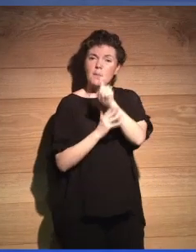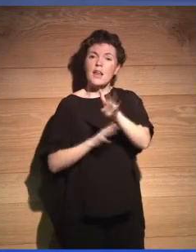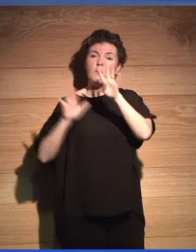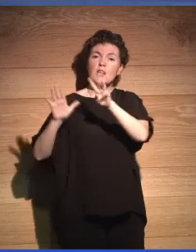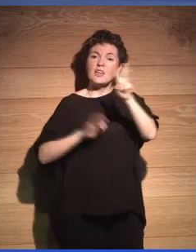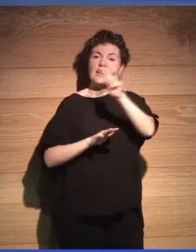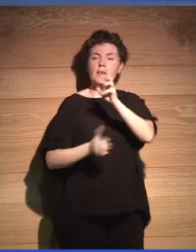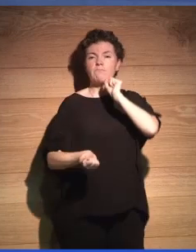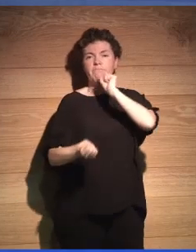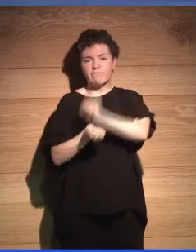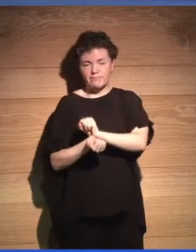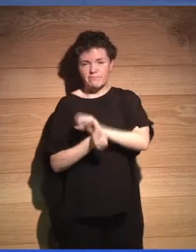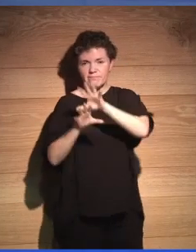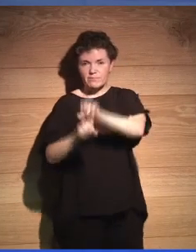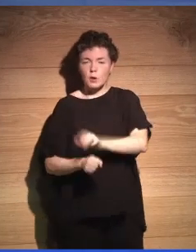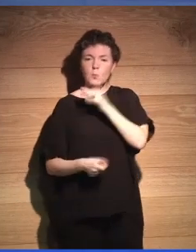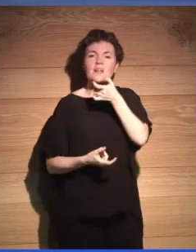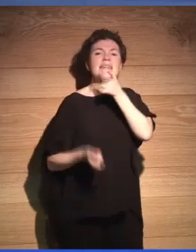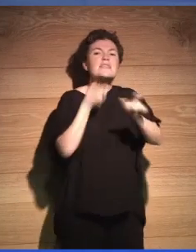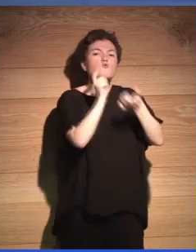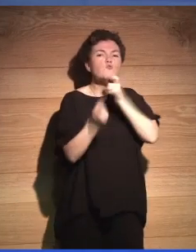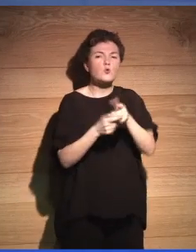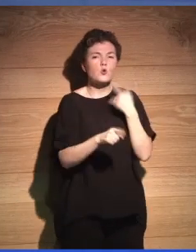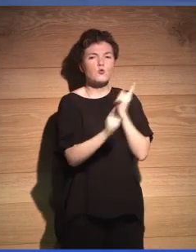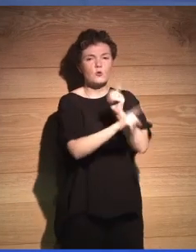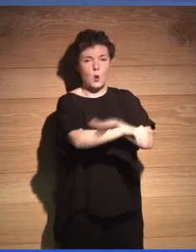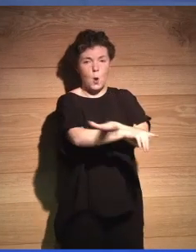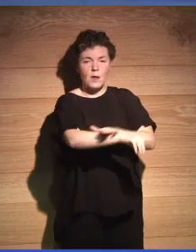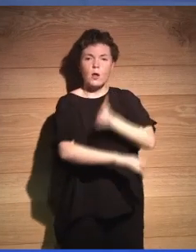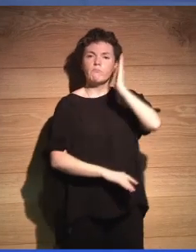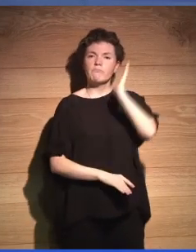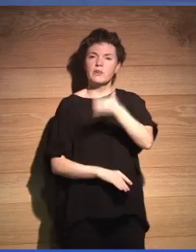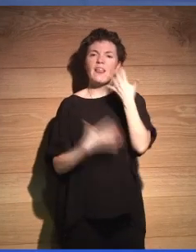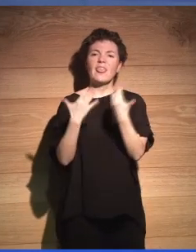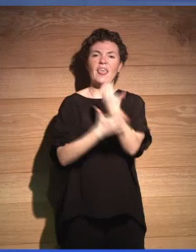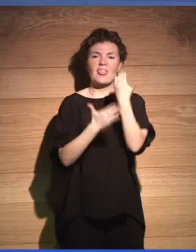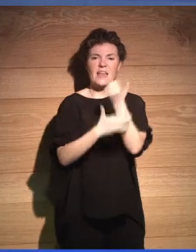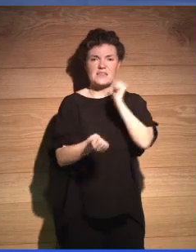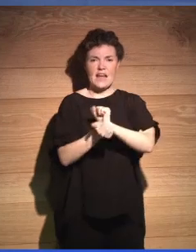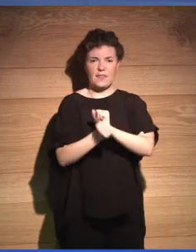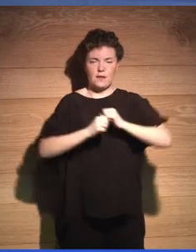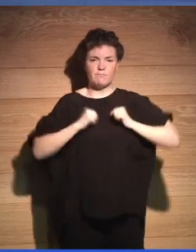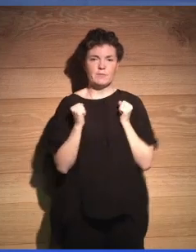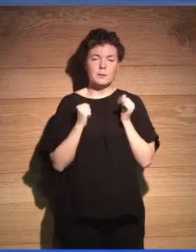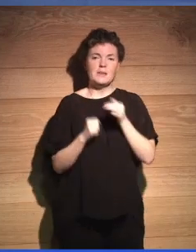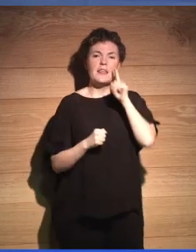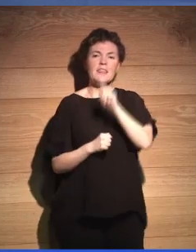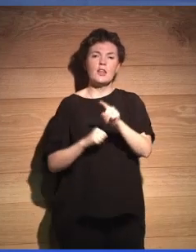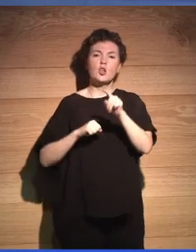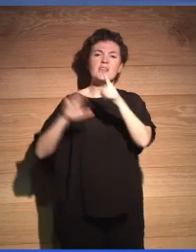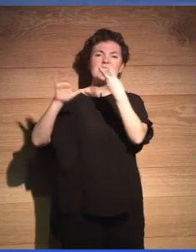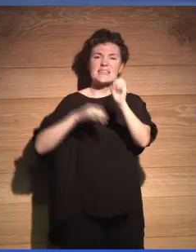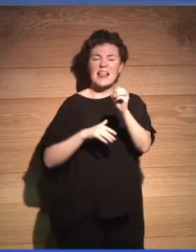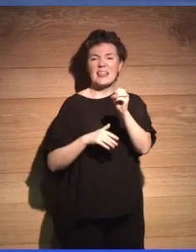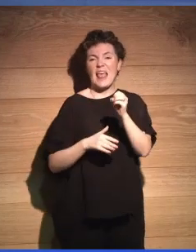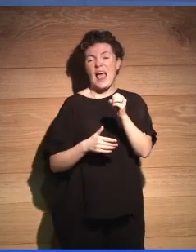1933, fue detenida por insultos al gobierno y condenada a 10 días de prisión y 160 chelines de multa, que era